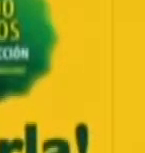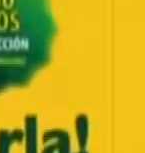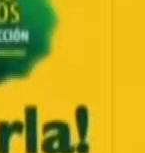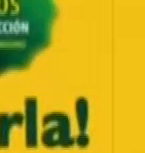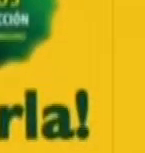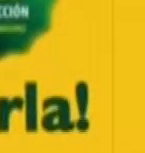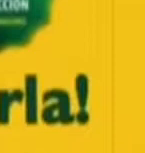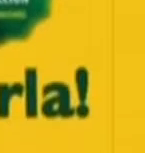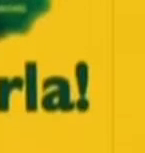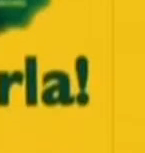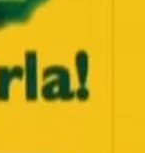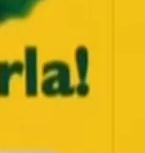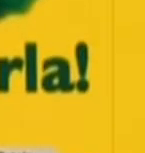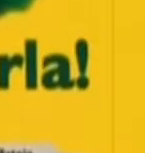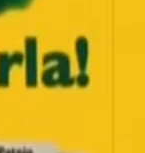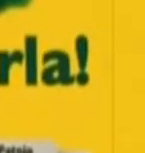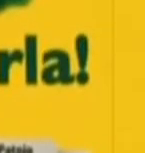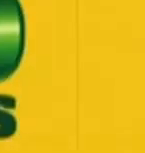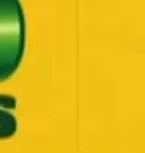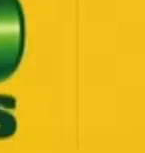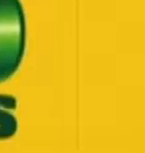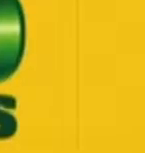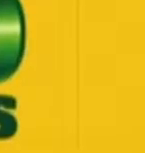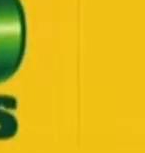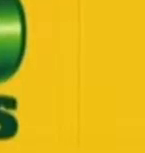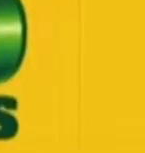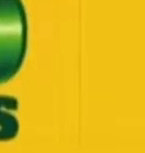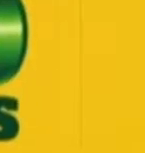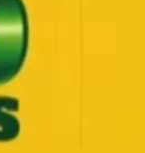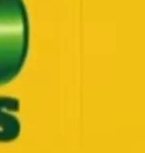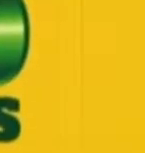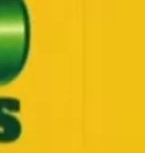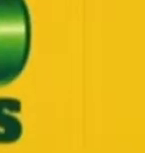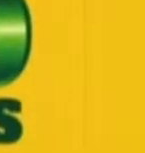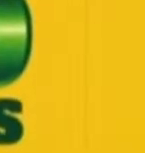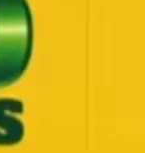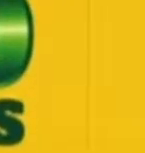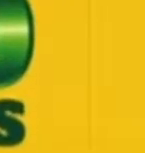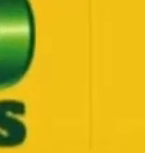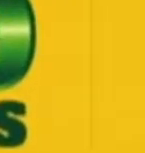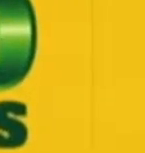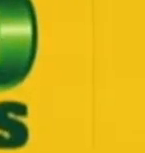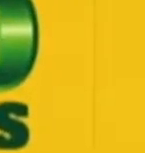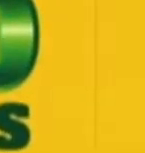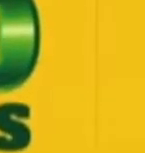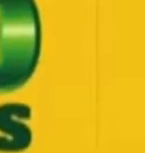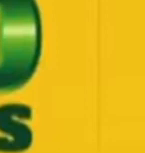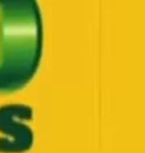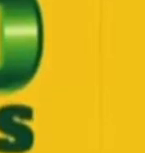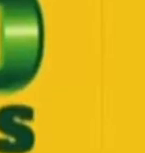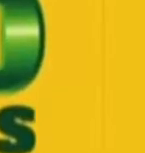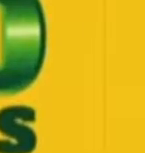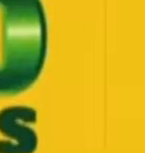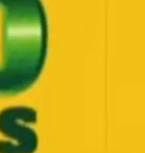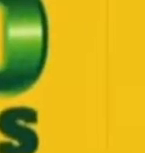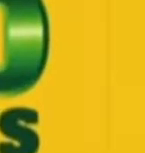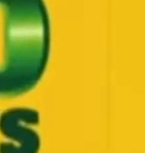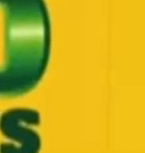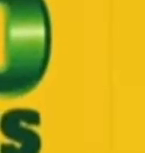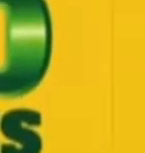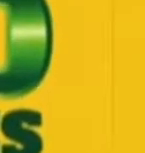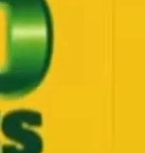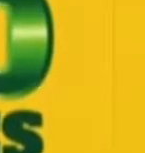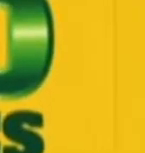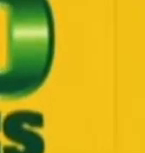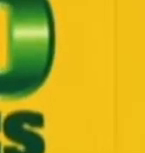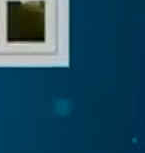para comprarla. Lotería del Bronca, solo 1,000 pesos la pensión. Billete de Autopensiones,